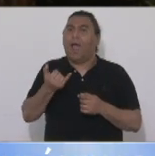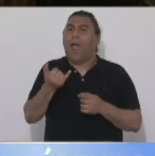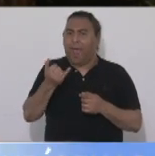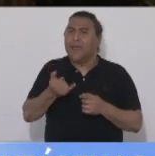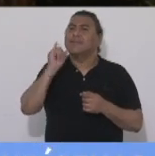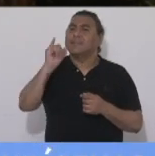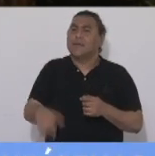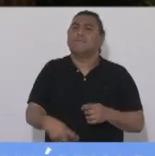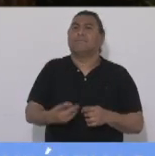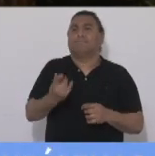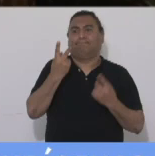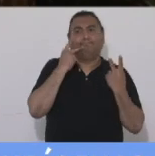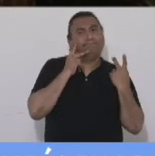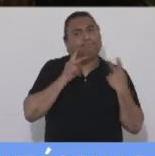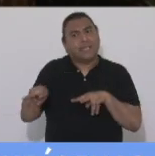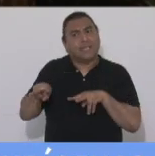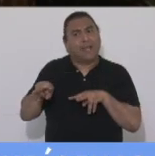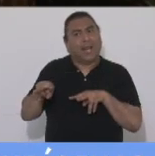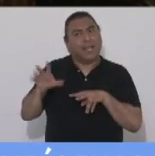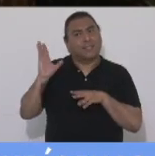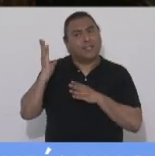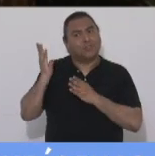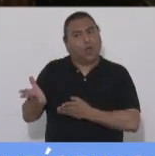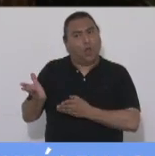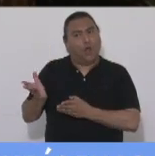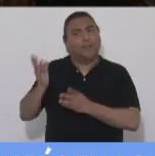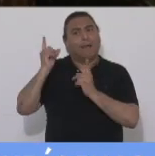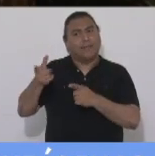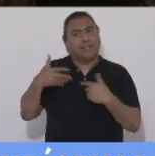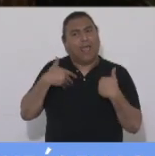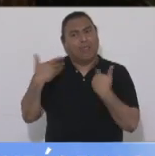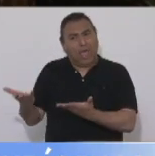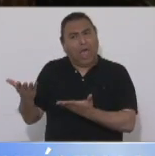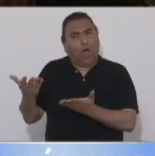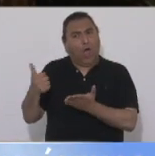visibilización. Ha habido una revalorización de identidad, ha habido